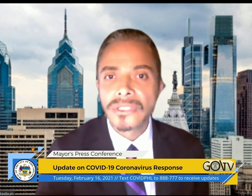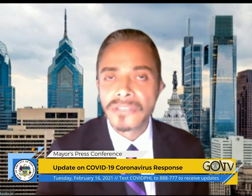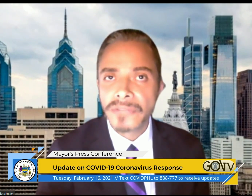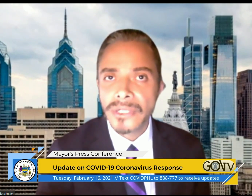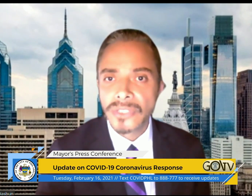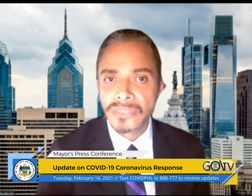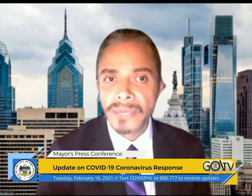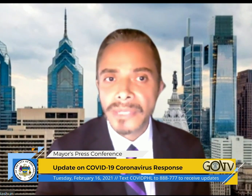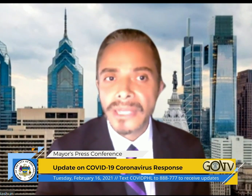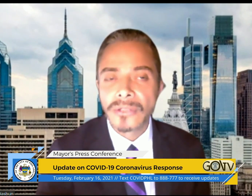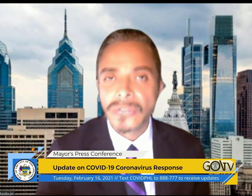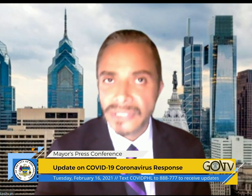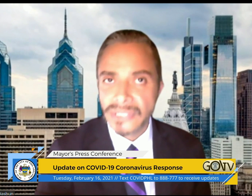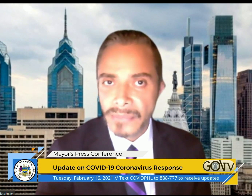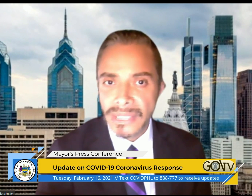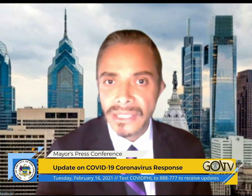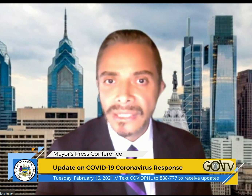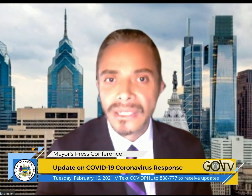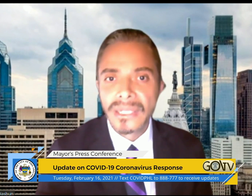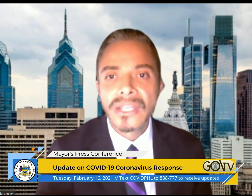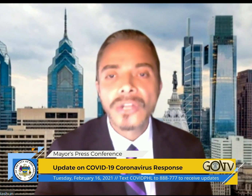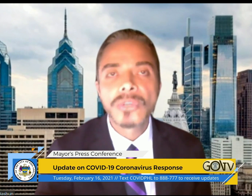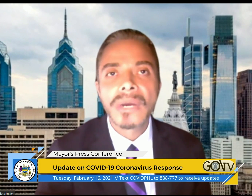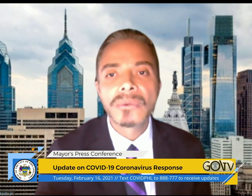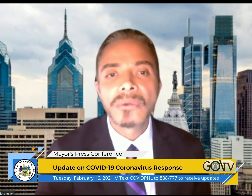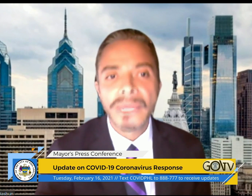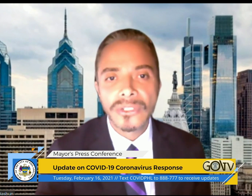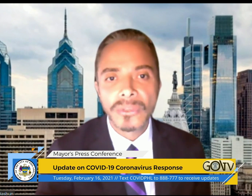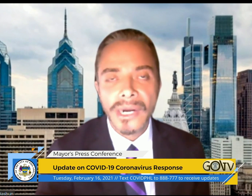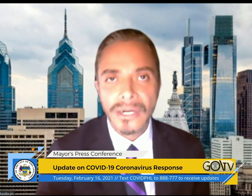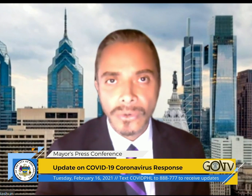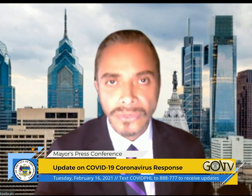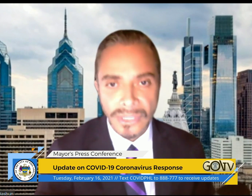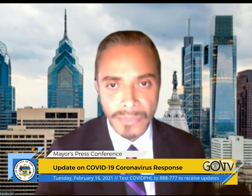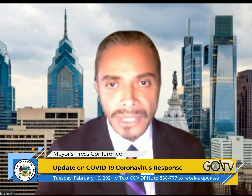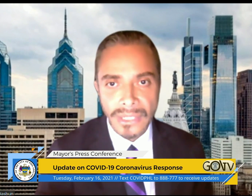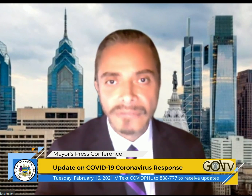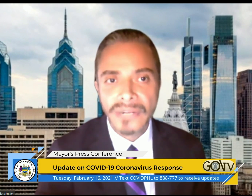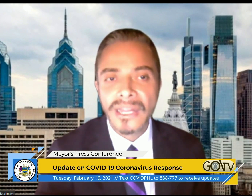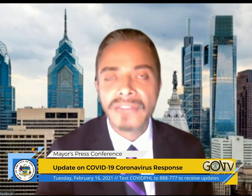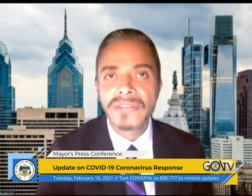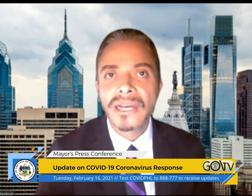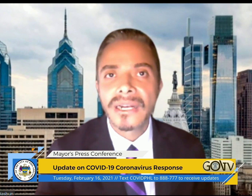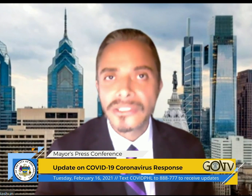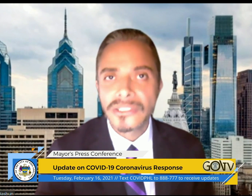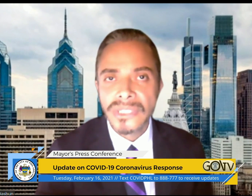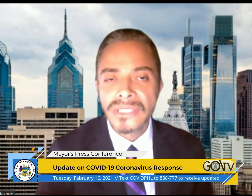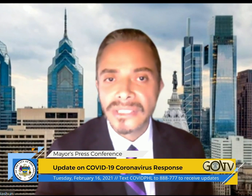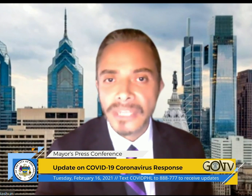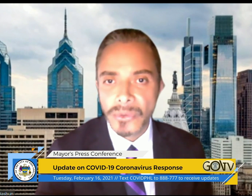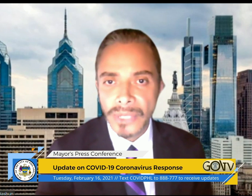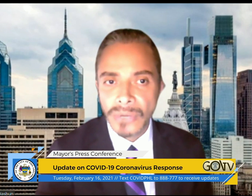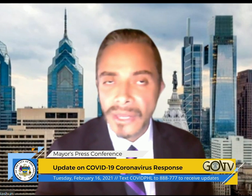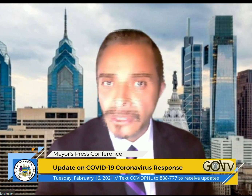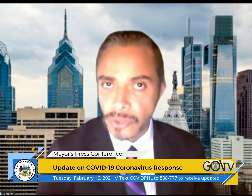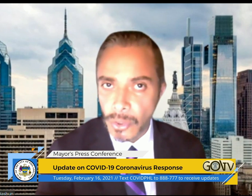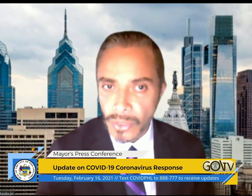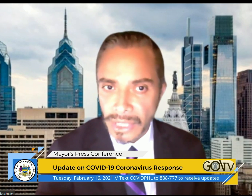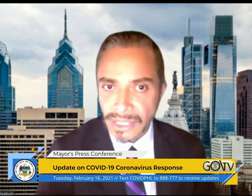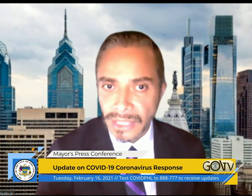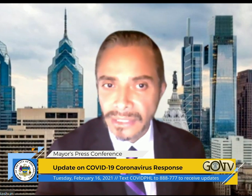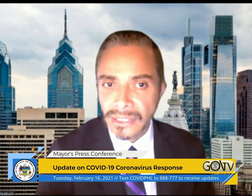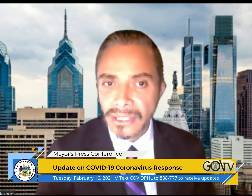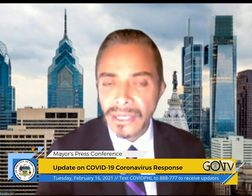y de los desafíos experimentados recientemente, quiero tomarme un momento para reconocer también que en Filadelfia las cosas se están moviendo en la